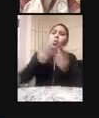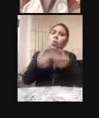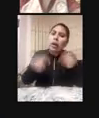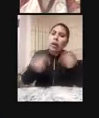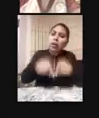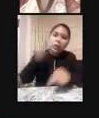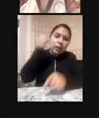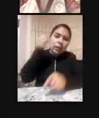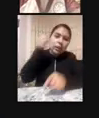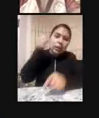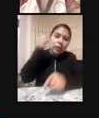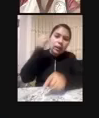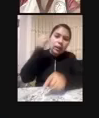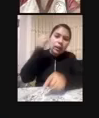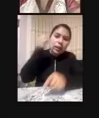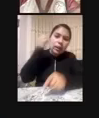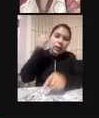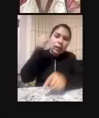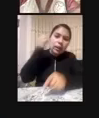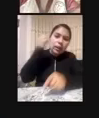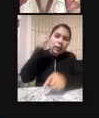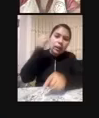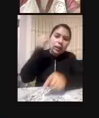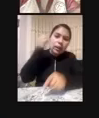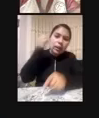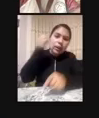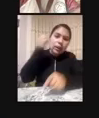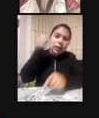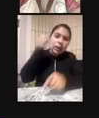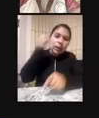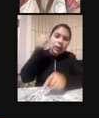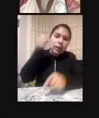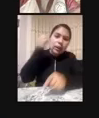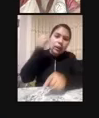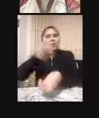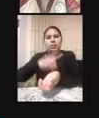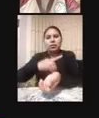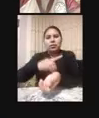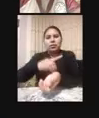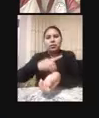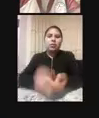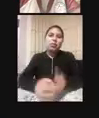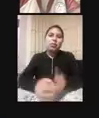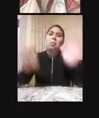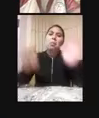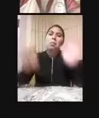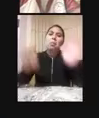en otras especialidades, para que ustedes puedan recibir mayor orientación.